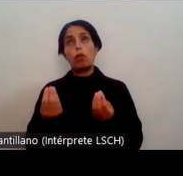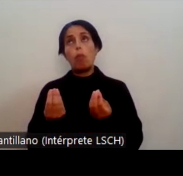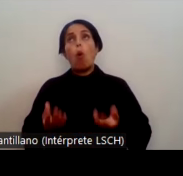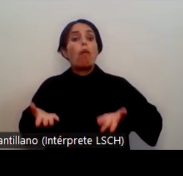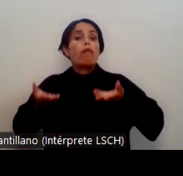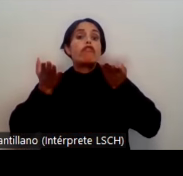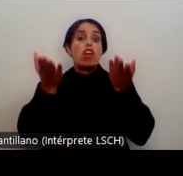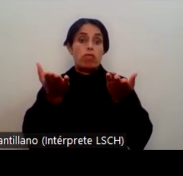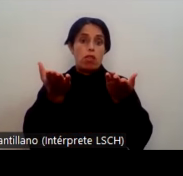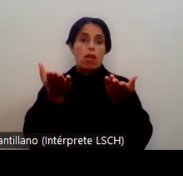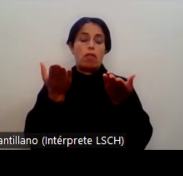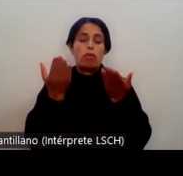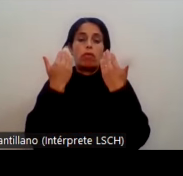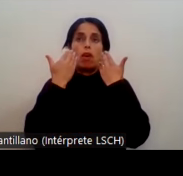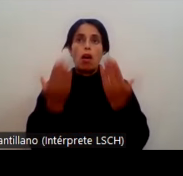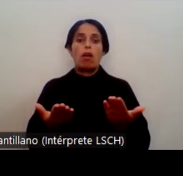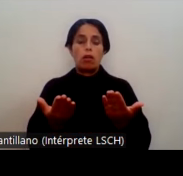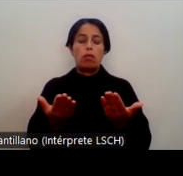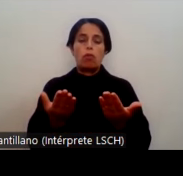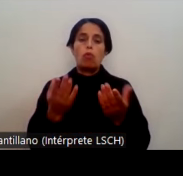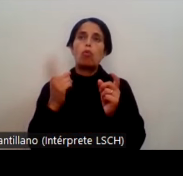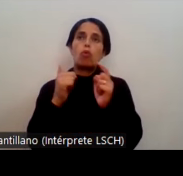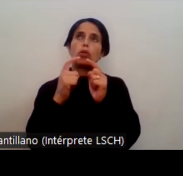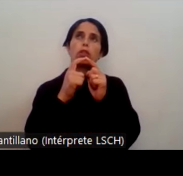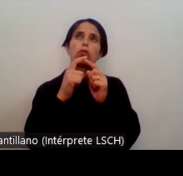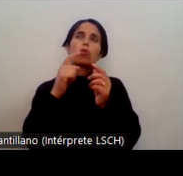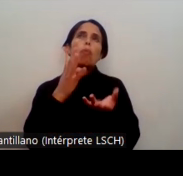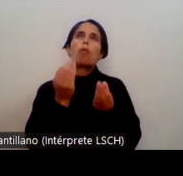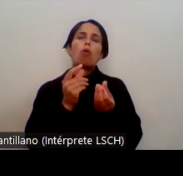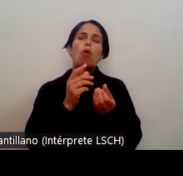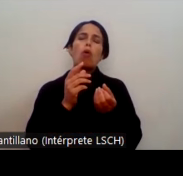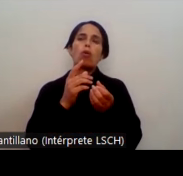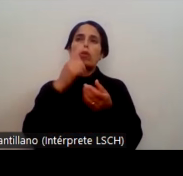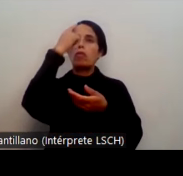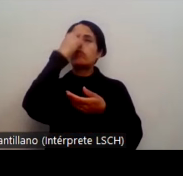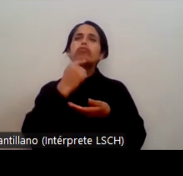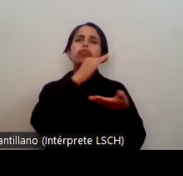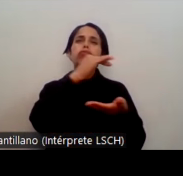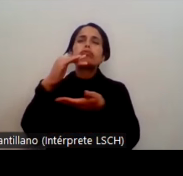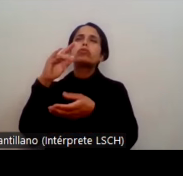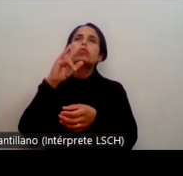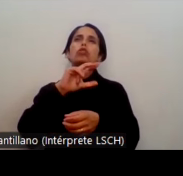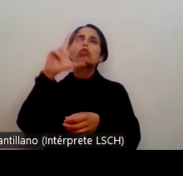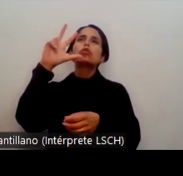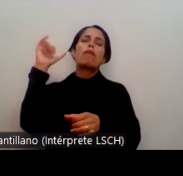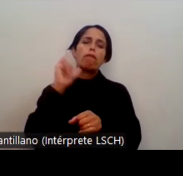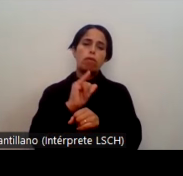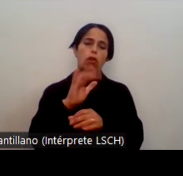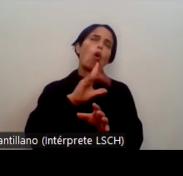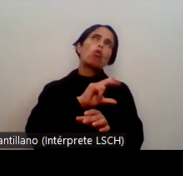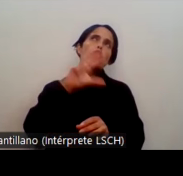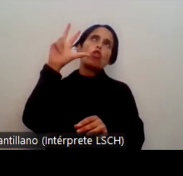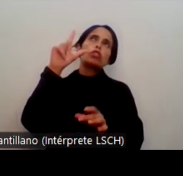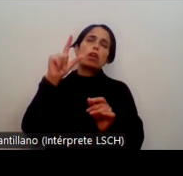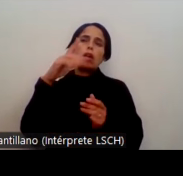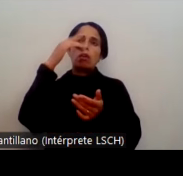establecer contacto con las deidades o con los seres tutelares, era importantísimo